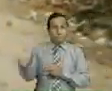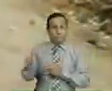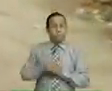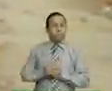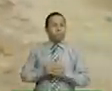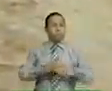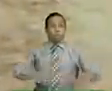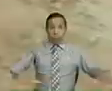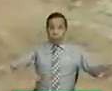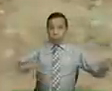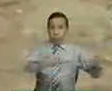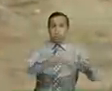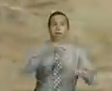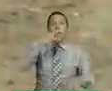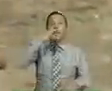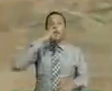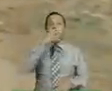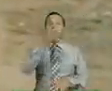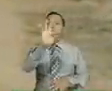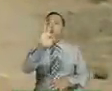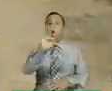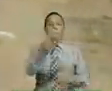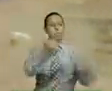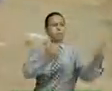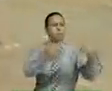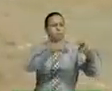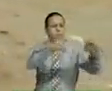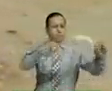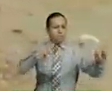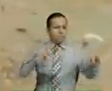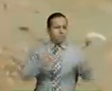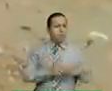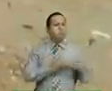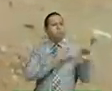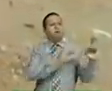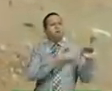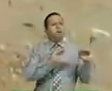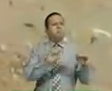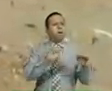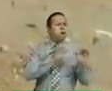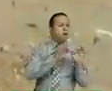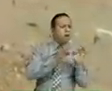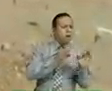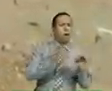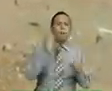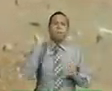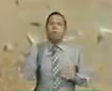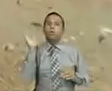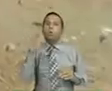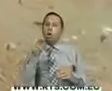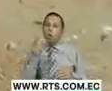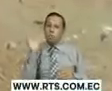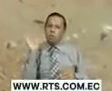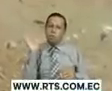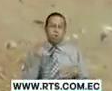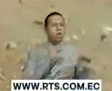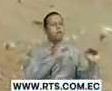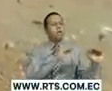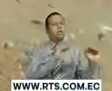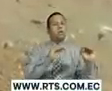imparte clases a 19 niños. Acá 22 madres de familia ya se organizan para hacer exactamente lo mismo,